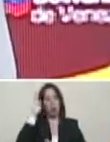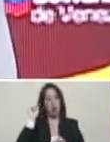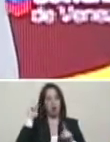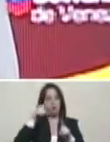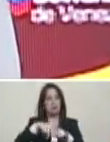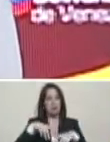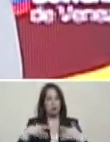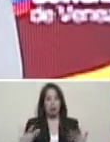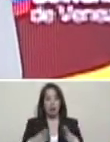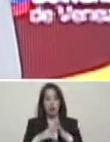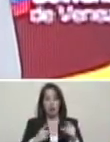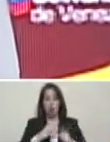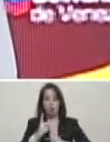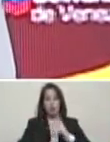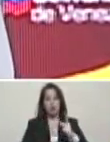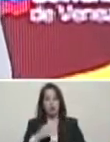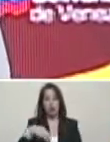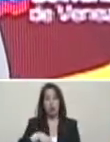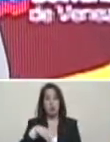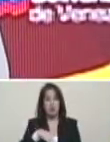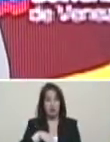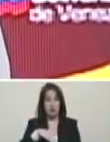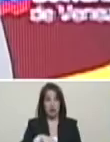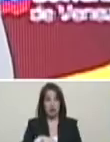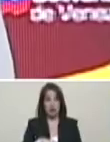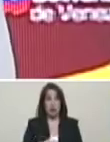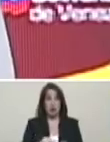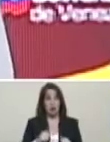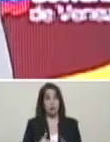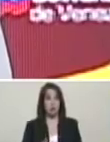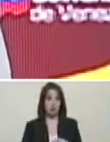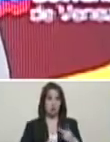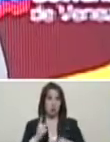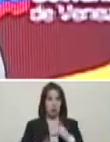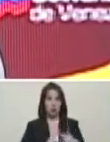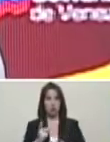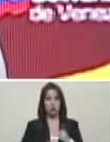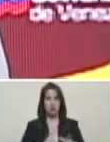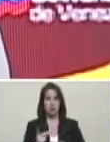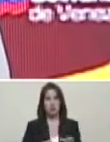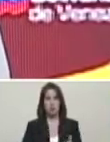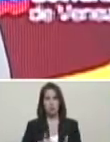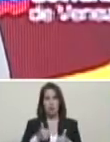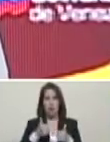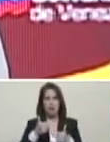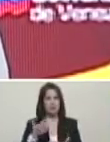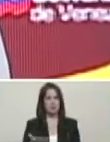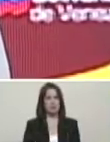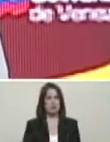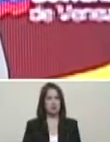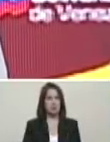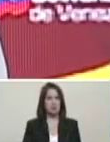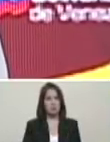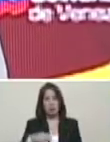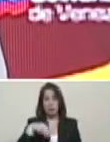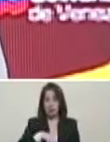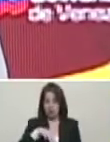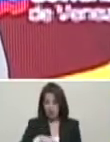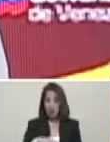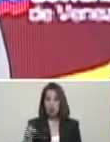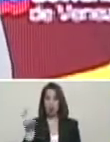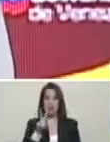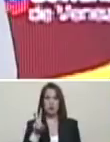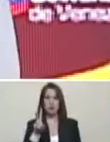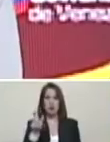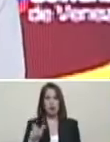que todos los productores de Miranda incrementen su producción y arrimen cada vez mayor cantidad de alimentos mirandinos, venezolanos,